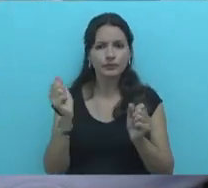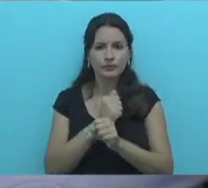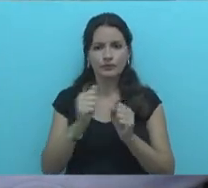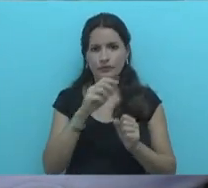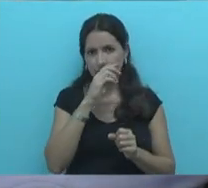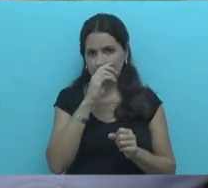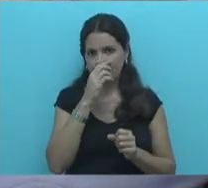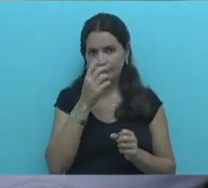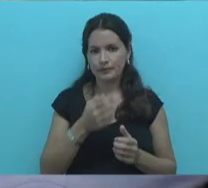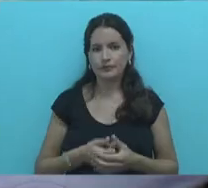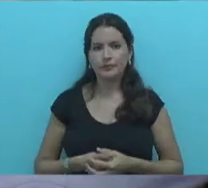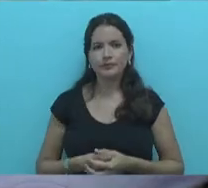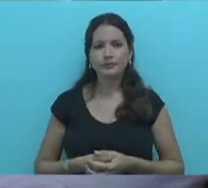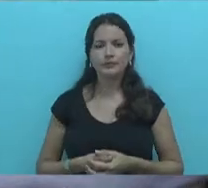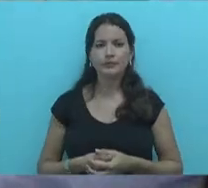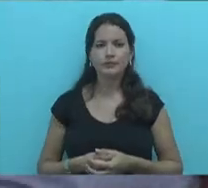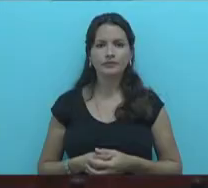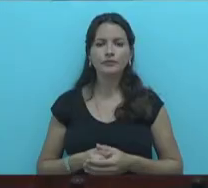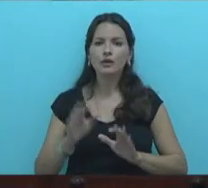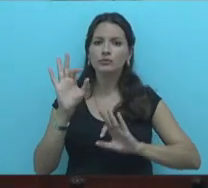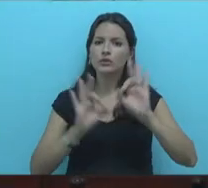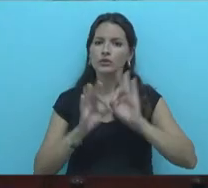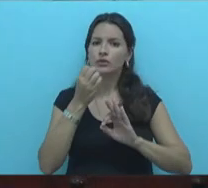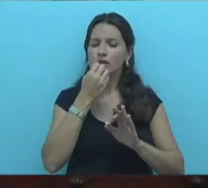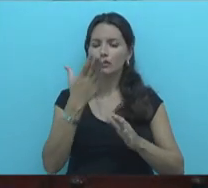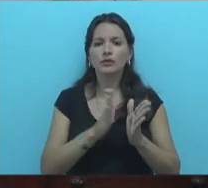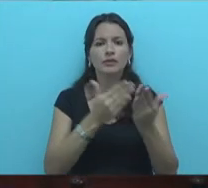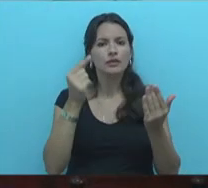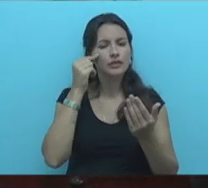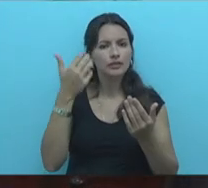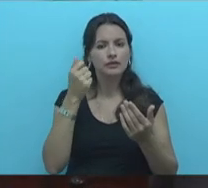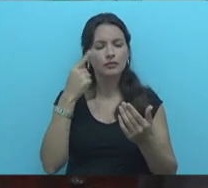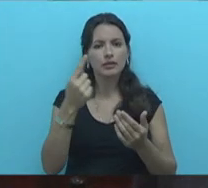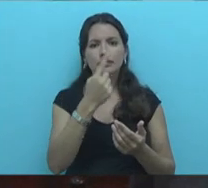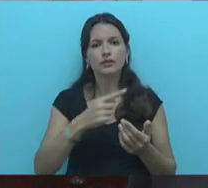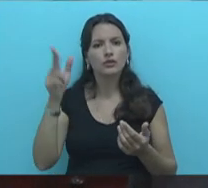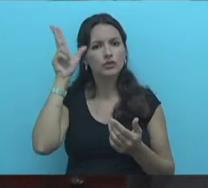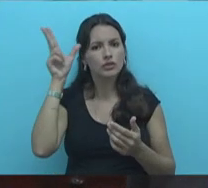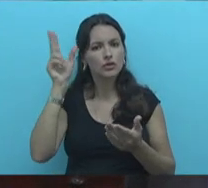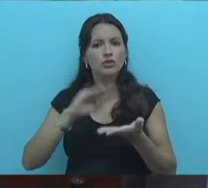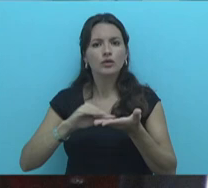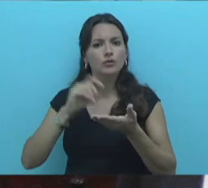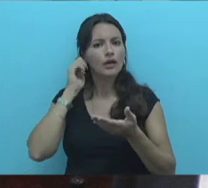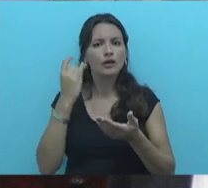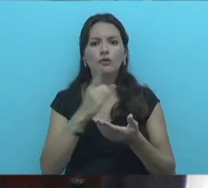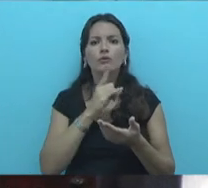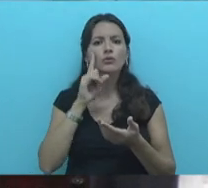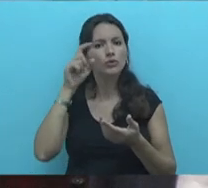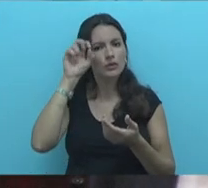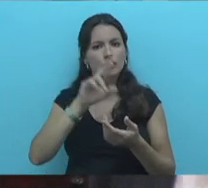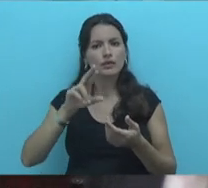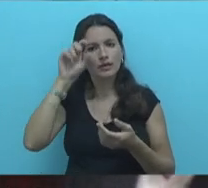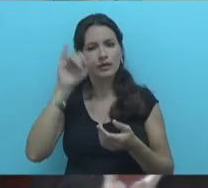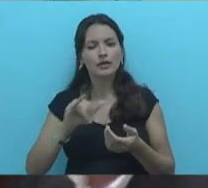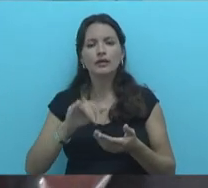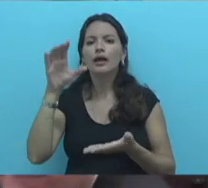Aprobado. Proyecto de declaración, expediente 36.188, la diputada Alicia Gutiérrez, por el cual esta